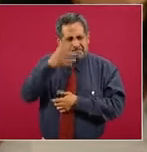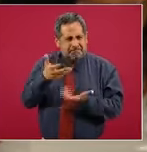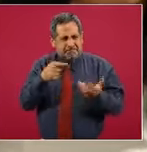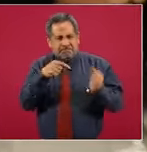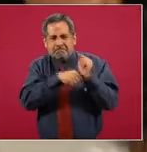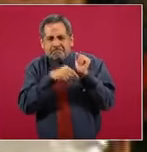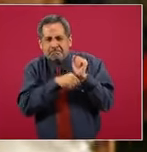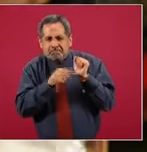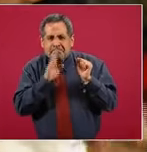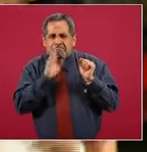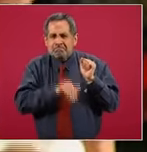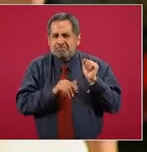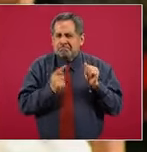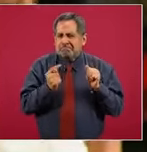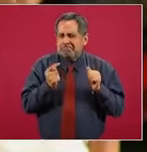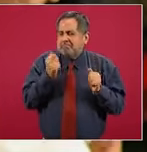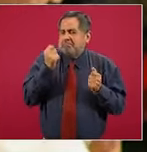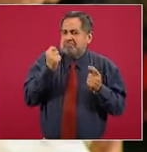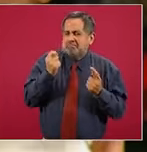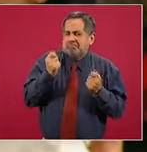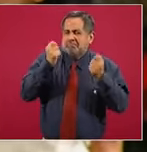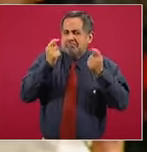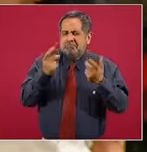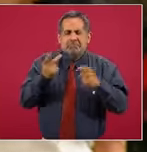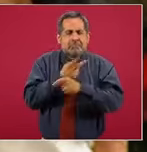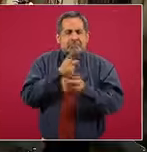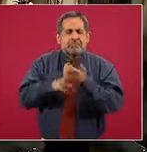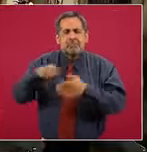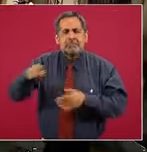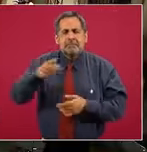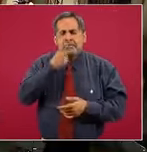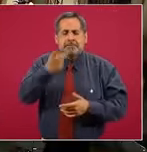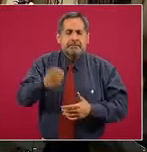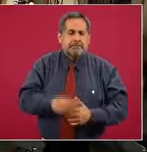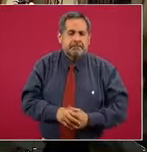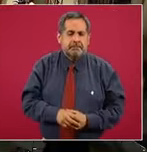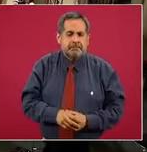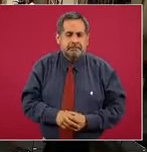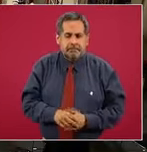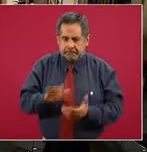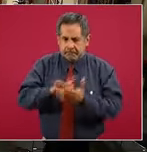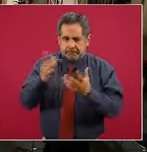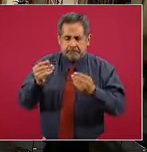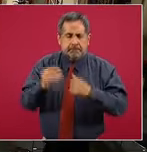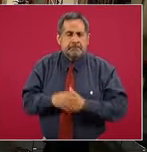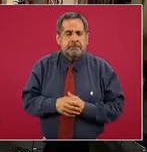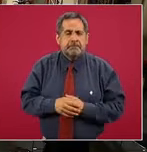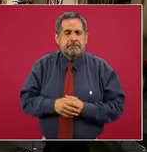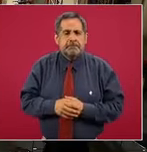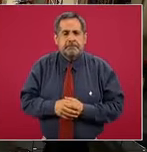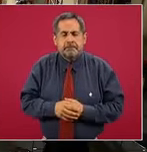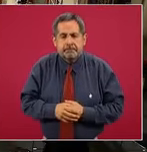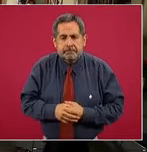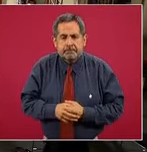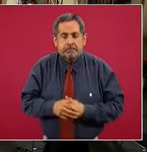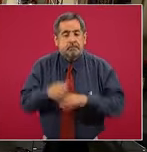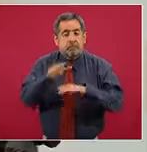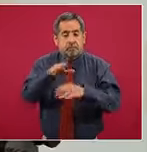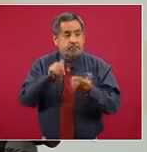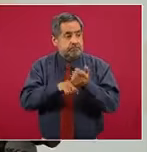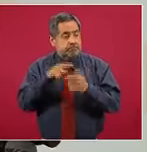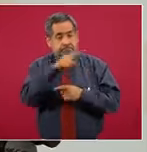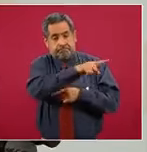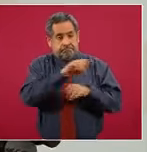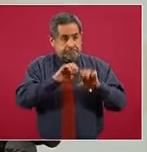actividades clandestinas donde pues la gente está asistiendo? Gracias. Muchas gracias. Sobre el operativo en el